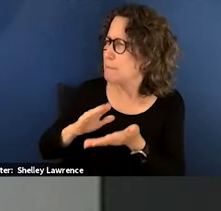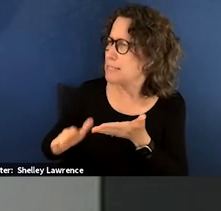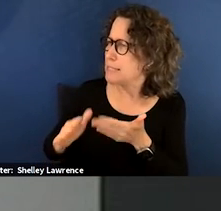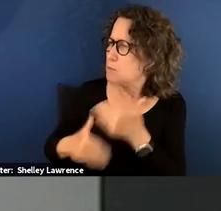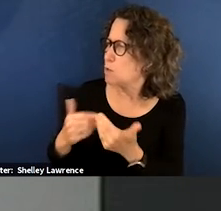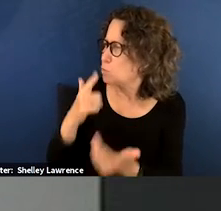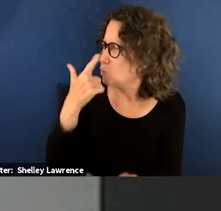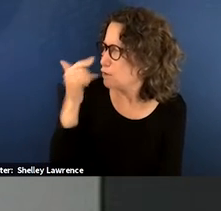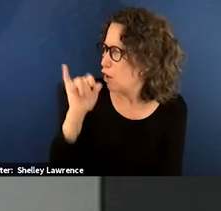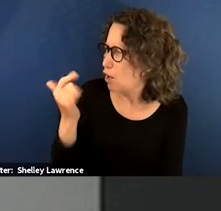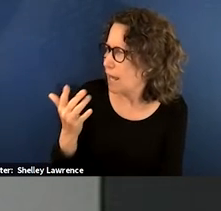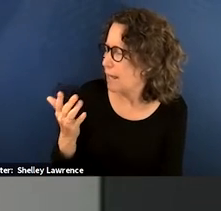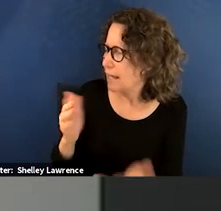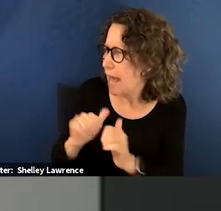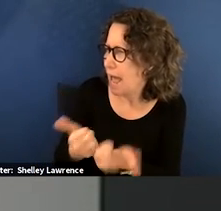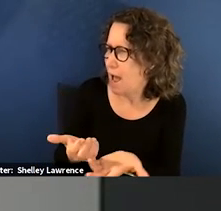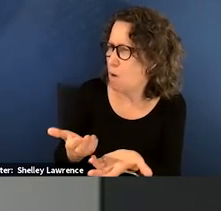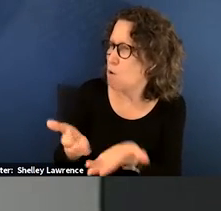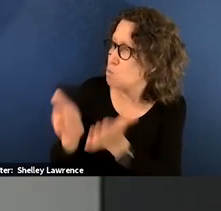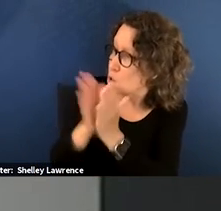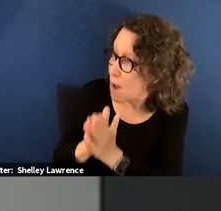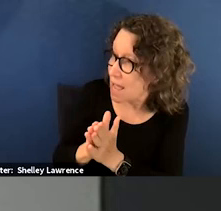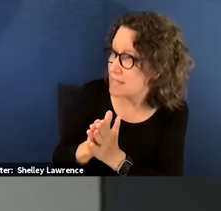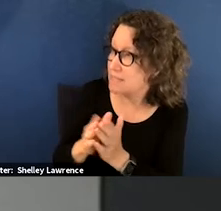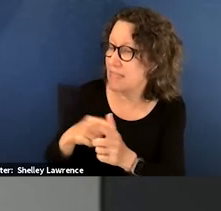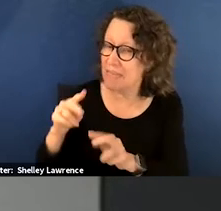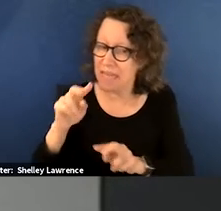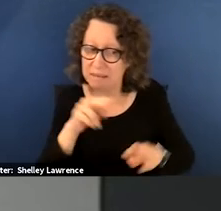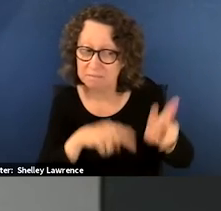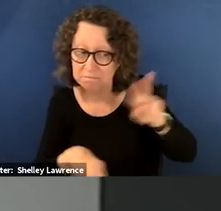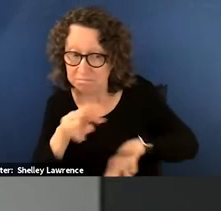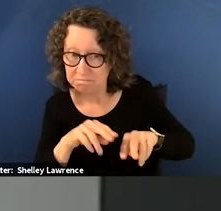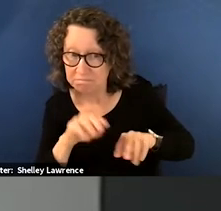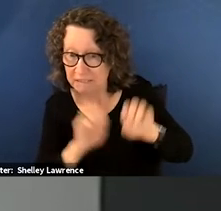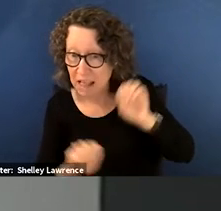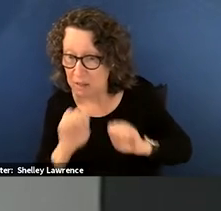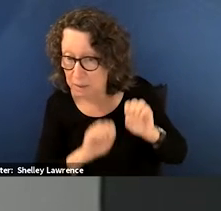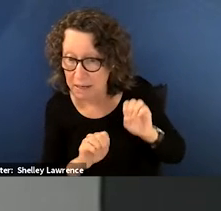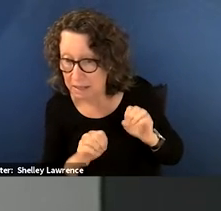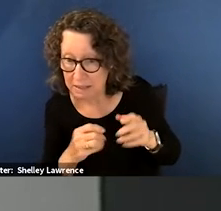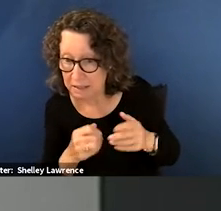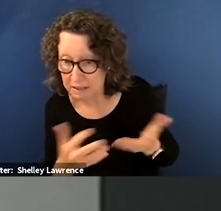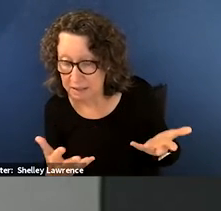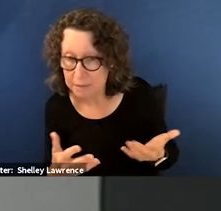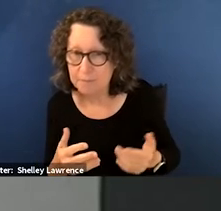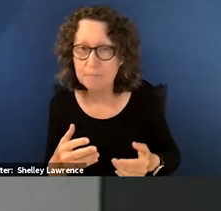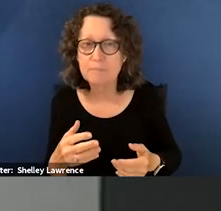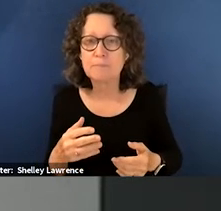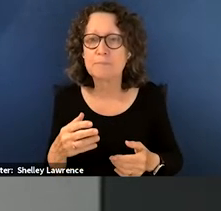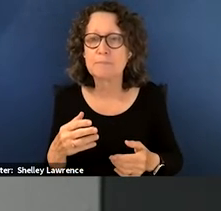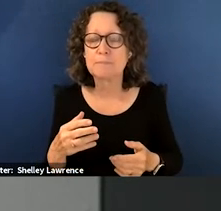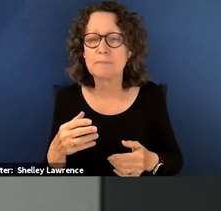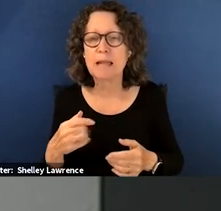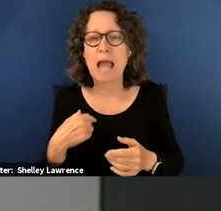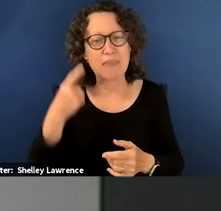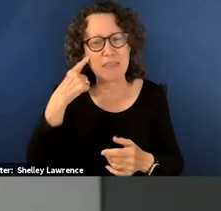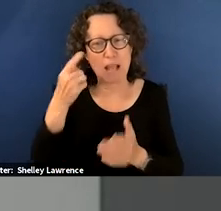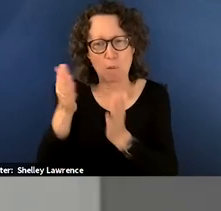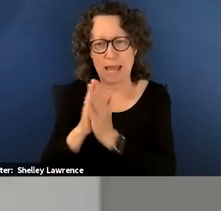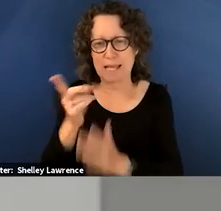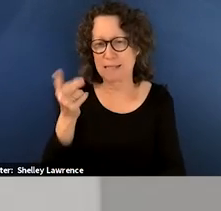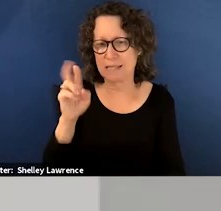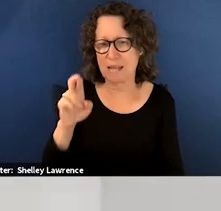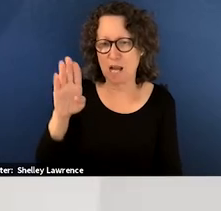puede decir cómo funciona este proceso en términos de solicitarlo y luego evaluarlo? Sí, creo que le voy a decir al